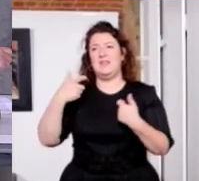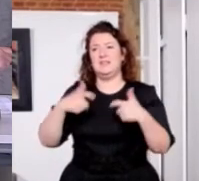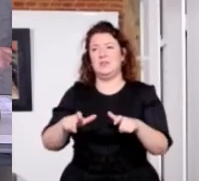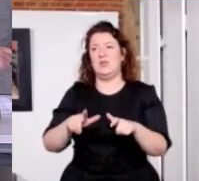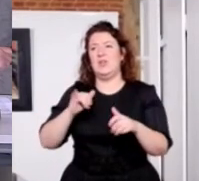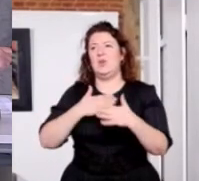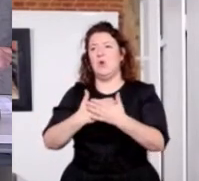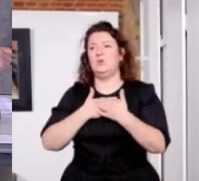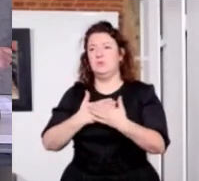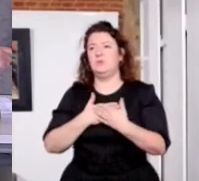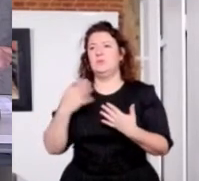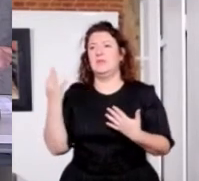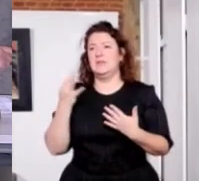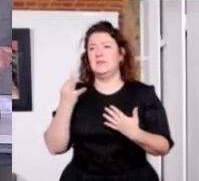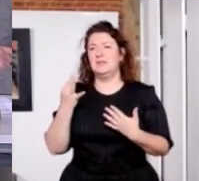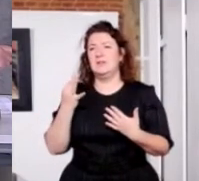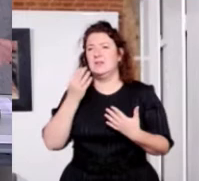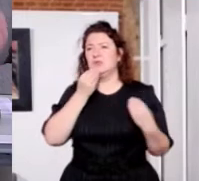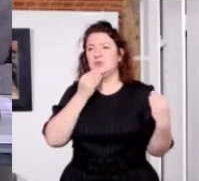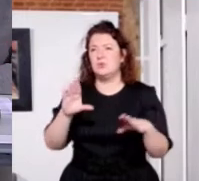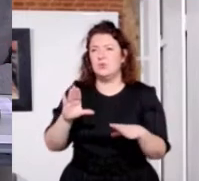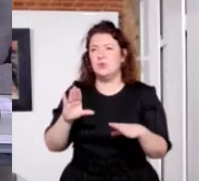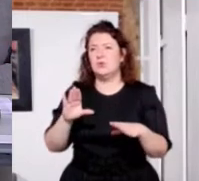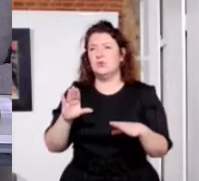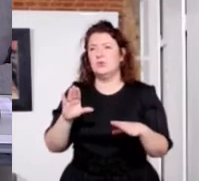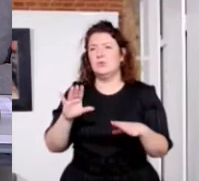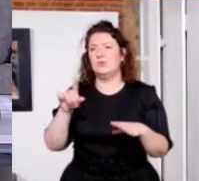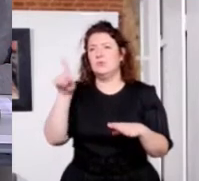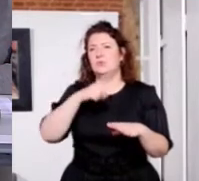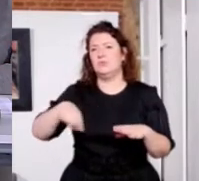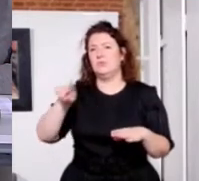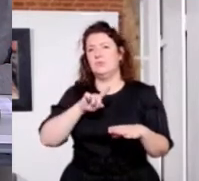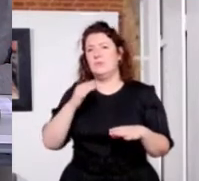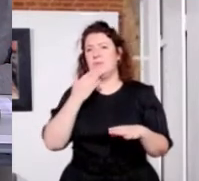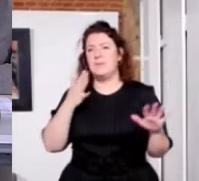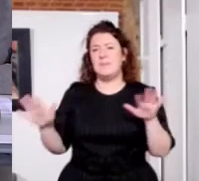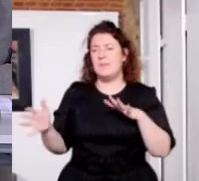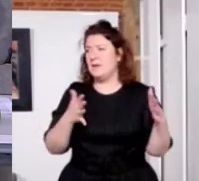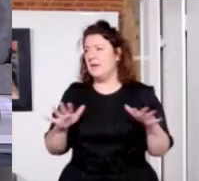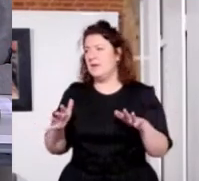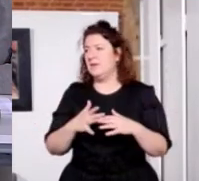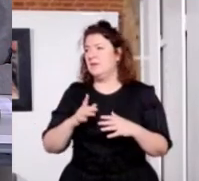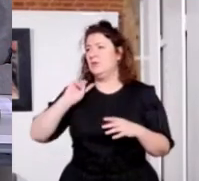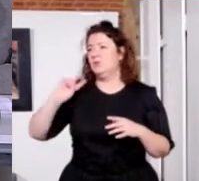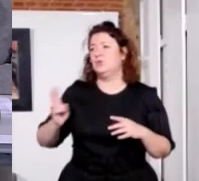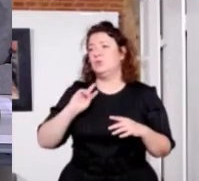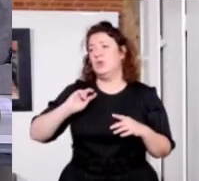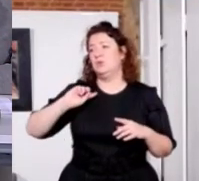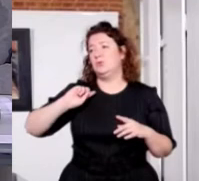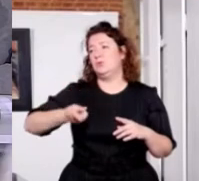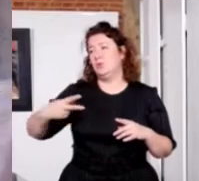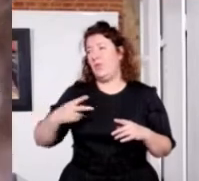Voluntariado, que sustituye por una razón familiar de última hora al subdirector general José